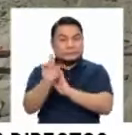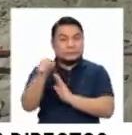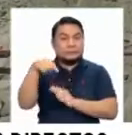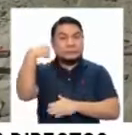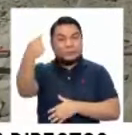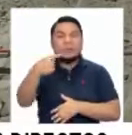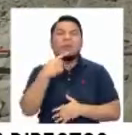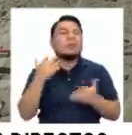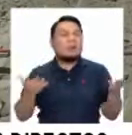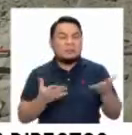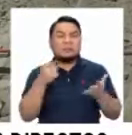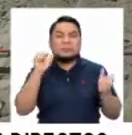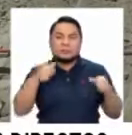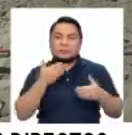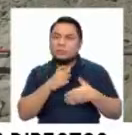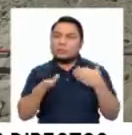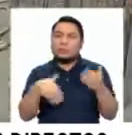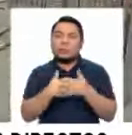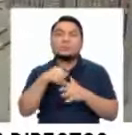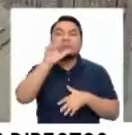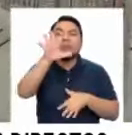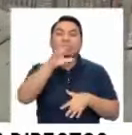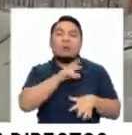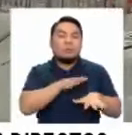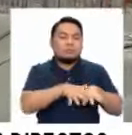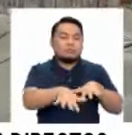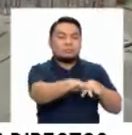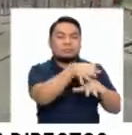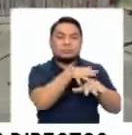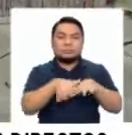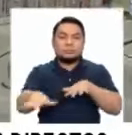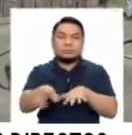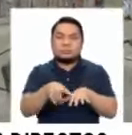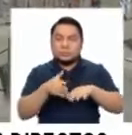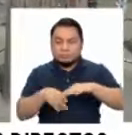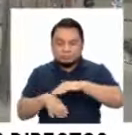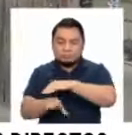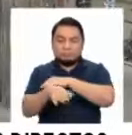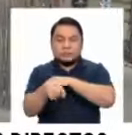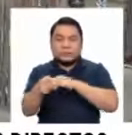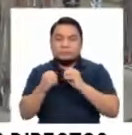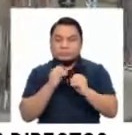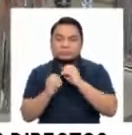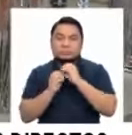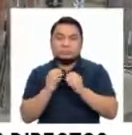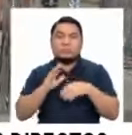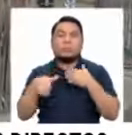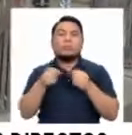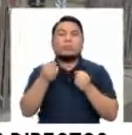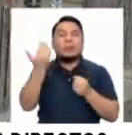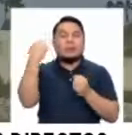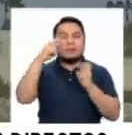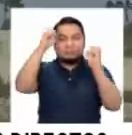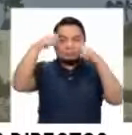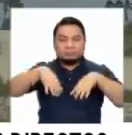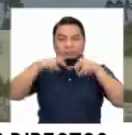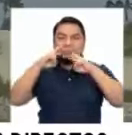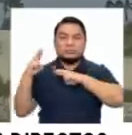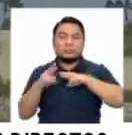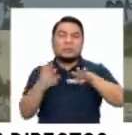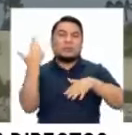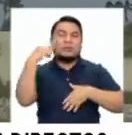se ha considerado dar tratamiento a 5 quebradas y 7 drenajes en las regiones afectadas por el fenómeno del Niño Costero en